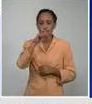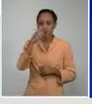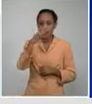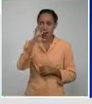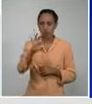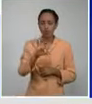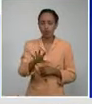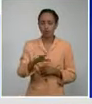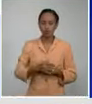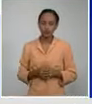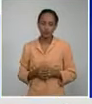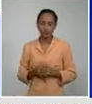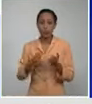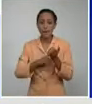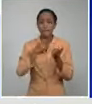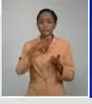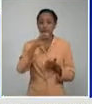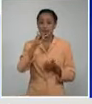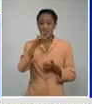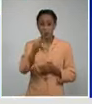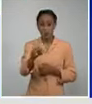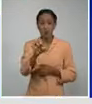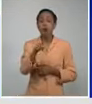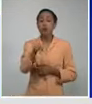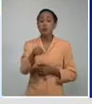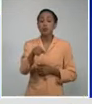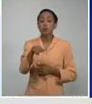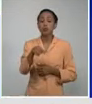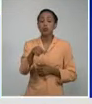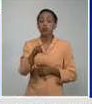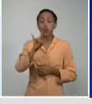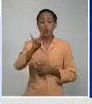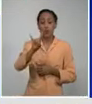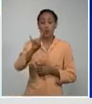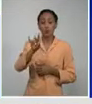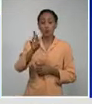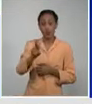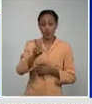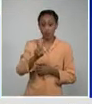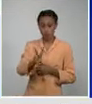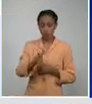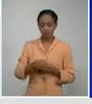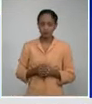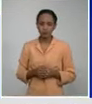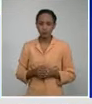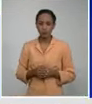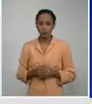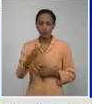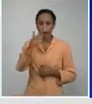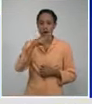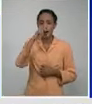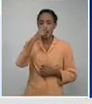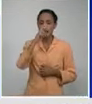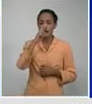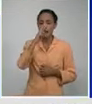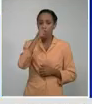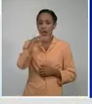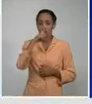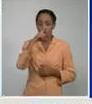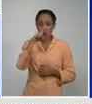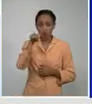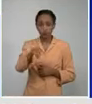que Perico, Unión de Reyes 2, Los Arabos y Ciénaga de Zapata 2 también, Calimete y